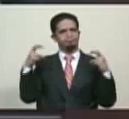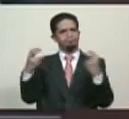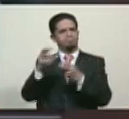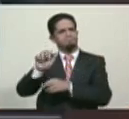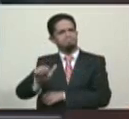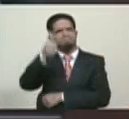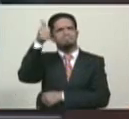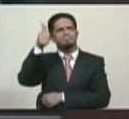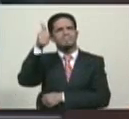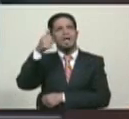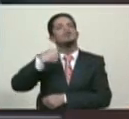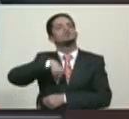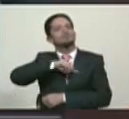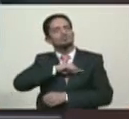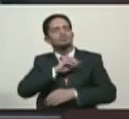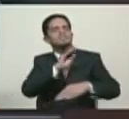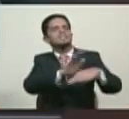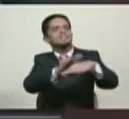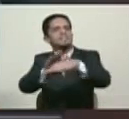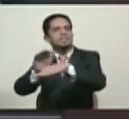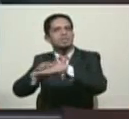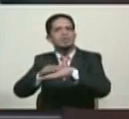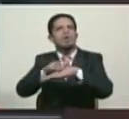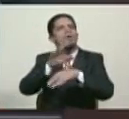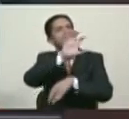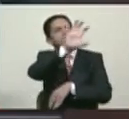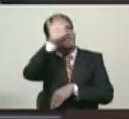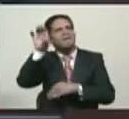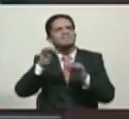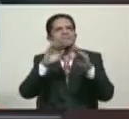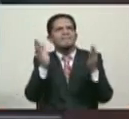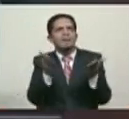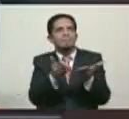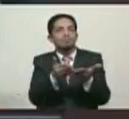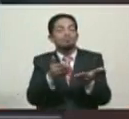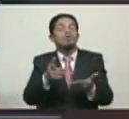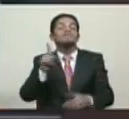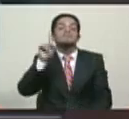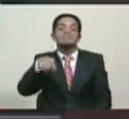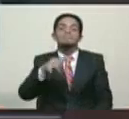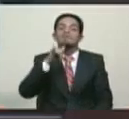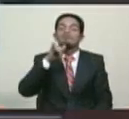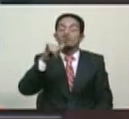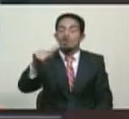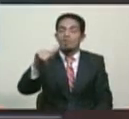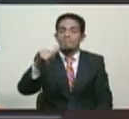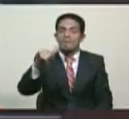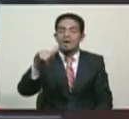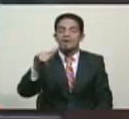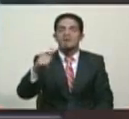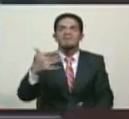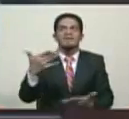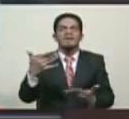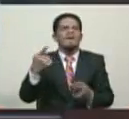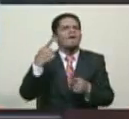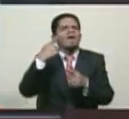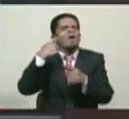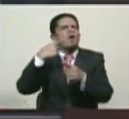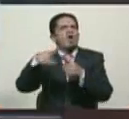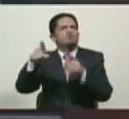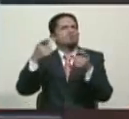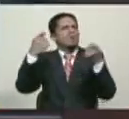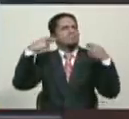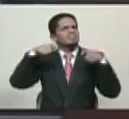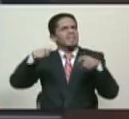judicial, hacemos un llamado a los pueblos del mundo y le informamos que no habrá forma ni intento exitoso